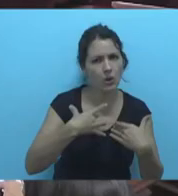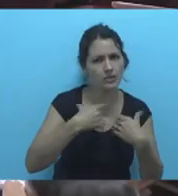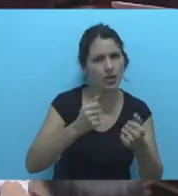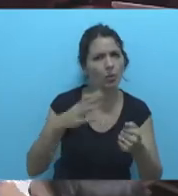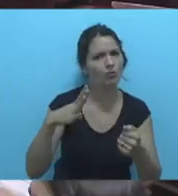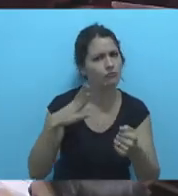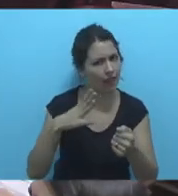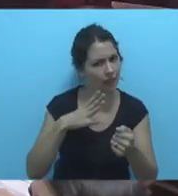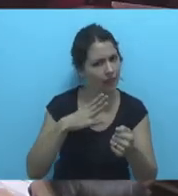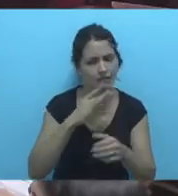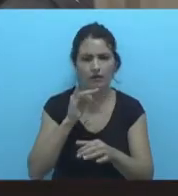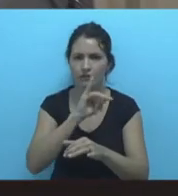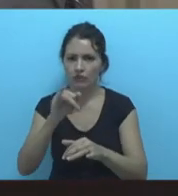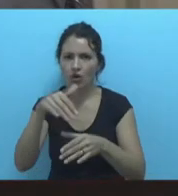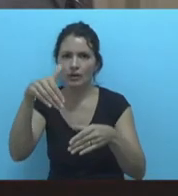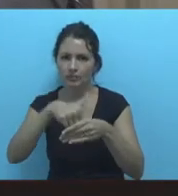aprobado.